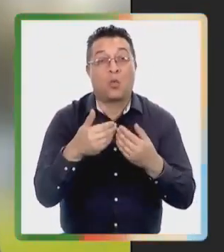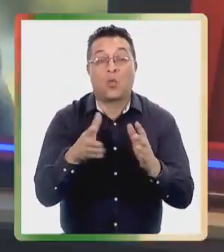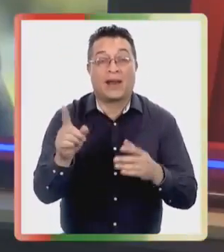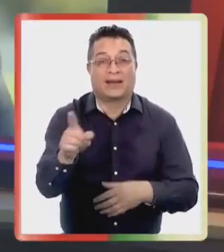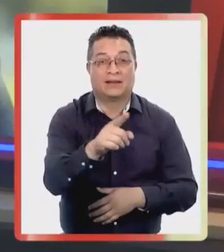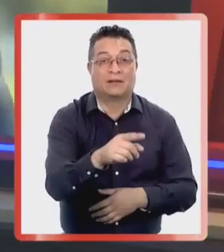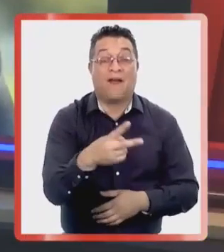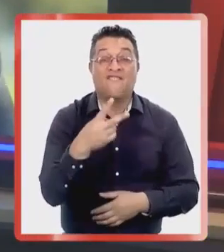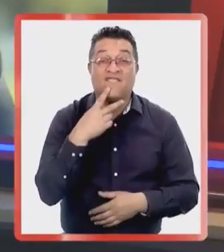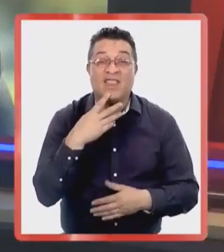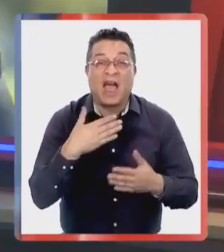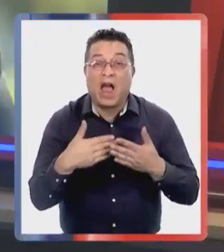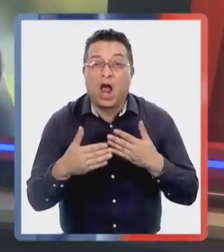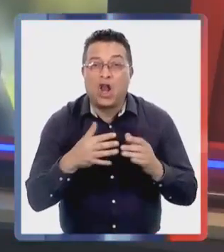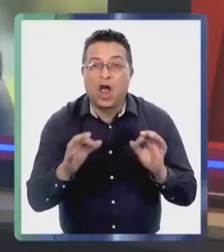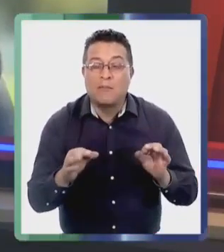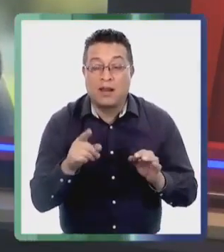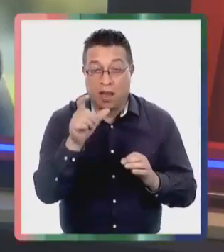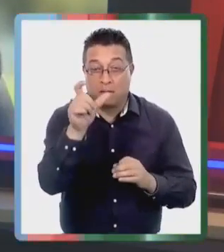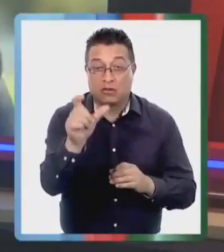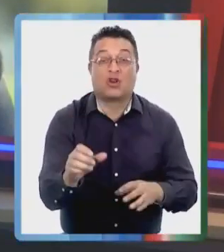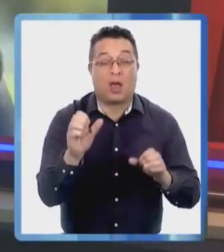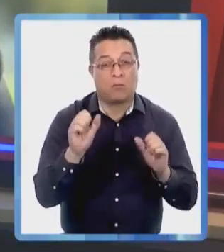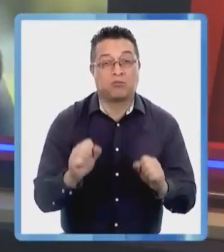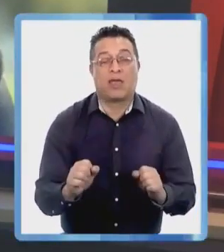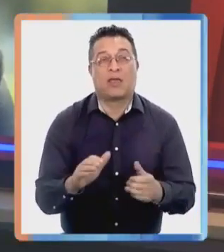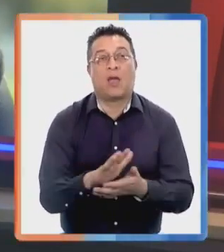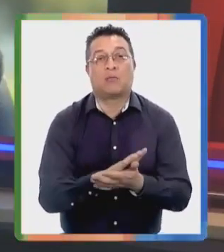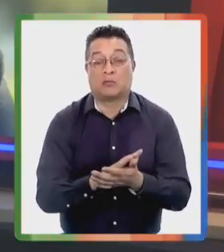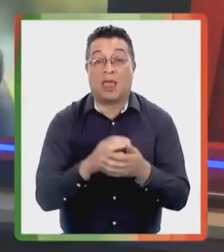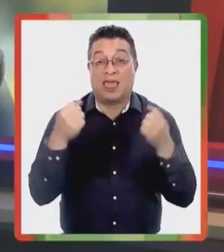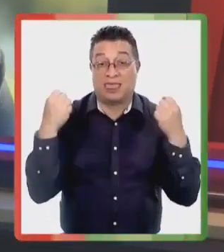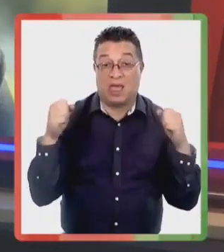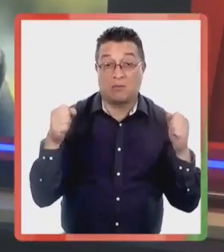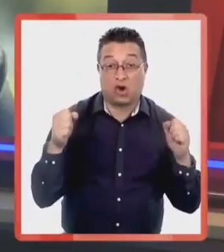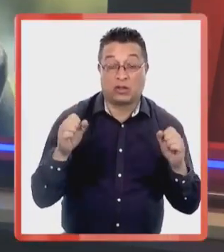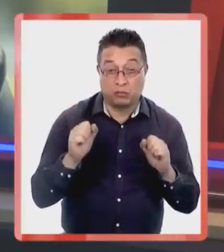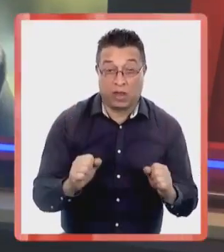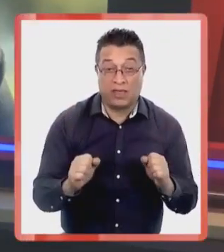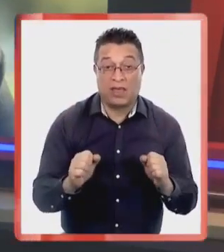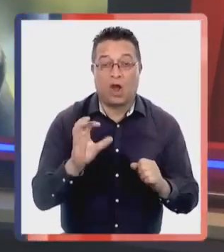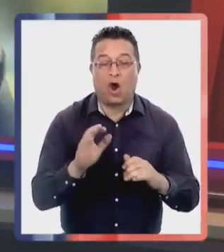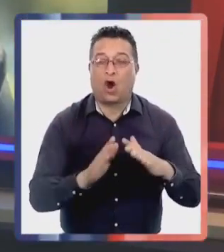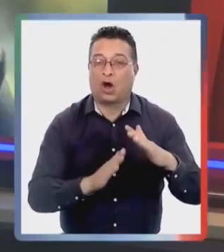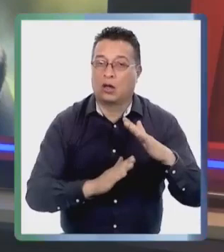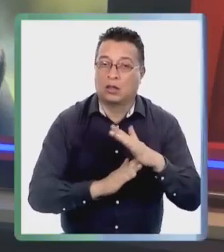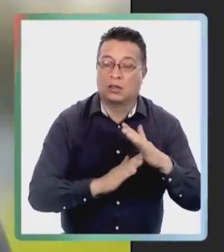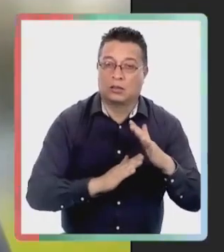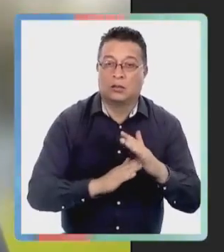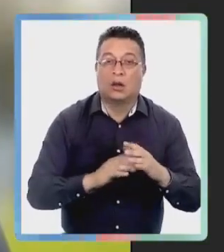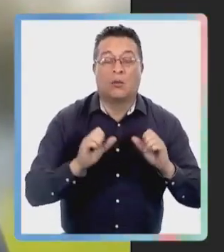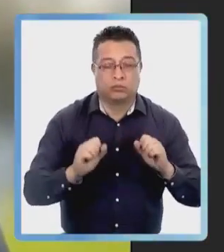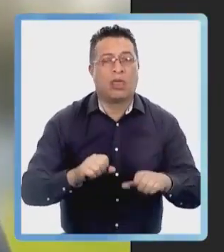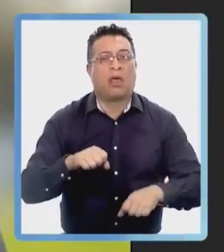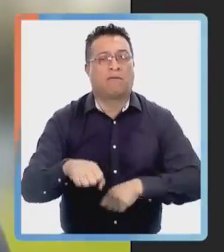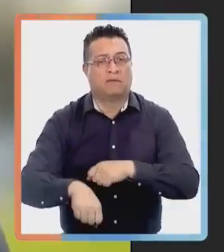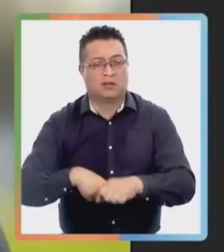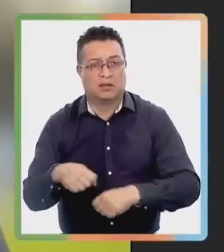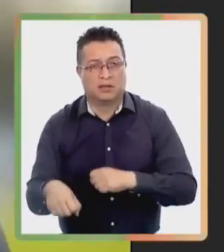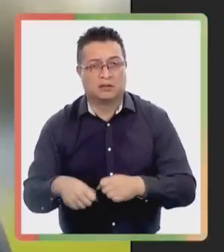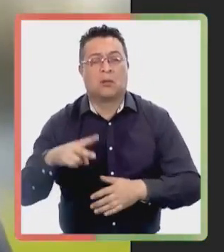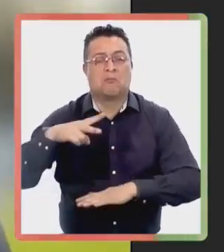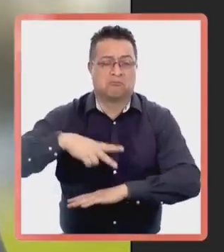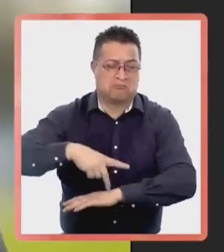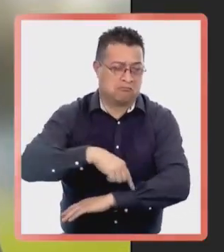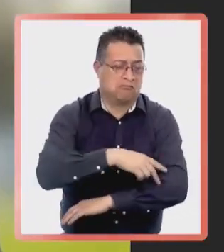cualquiera. Cuando usted dice vida normal, ¿ese paciente asmático podría, por ejemplo, practicar deporte o tendrá limitaciones? Puede andar en bicicleta, puede